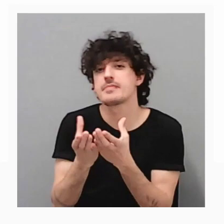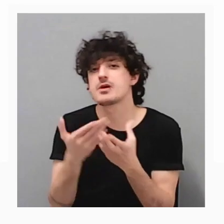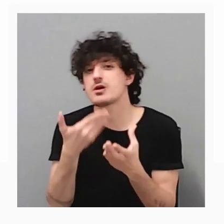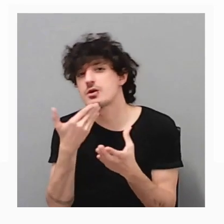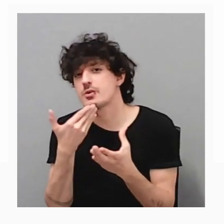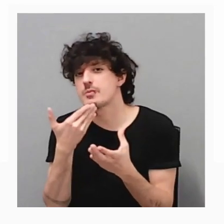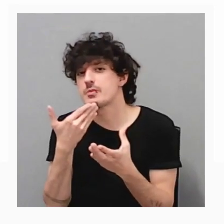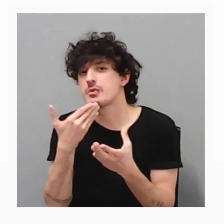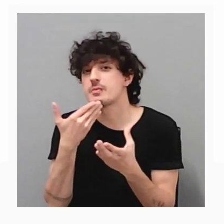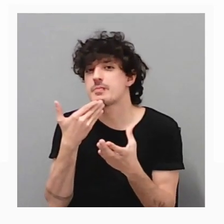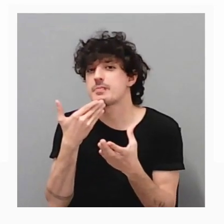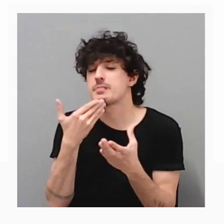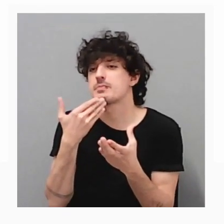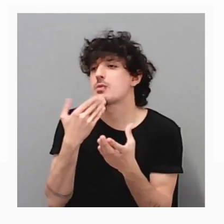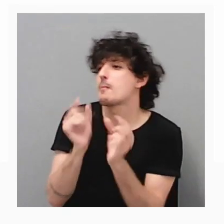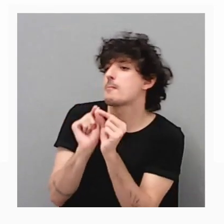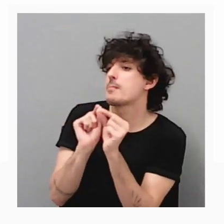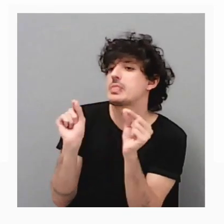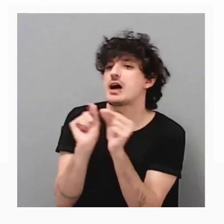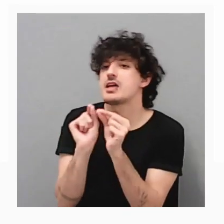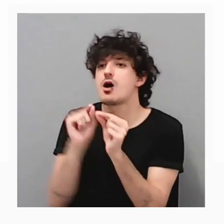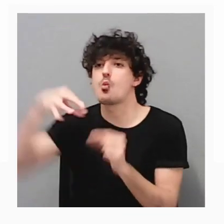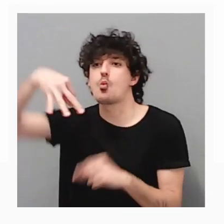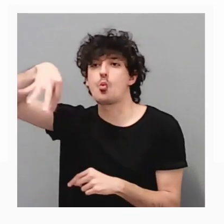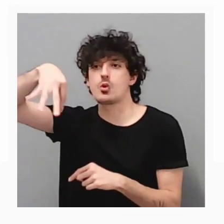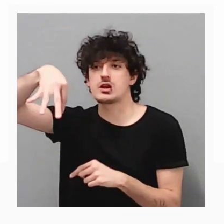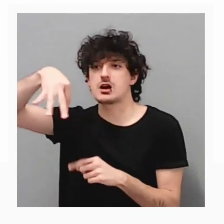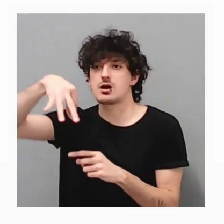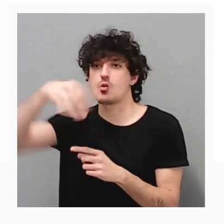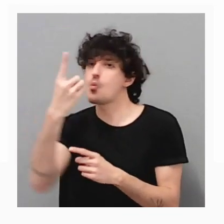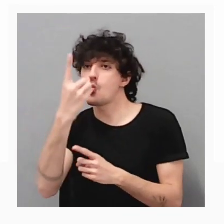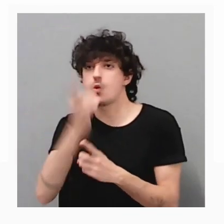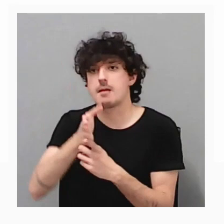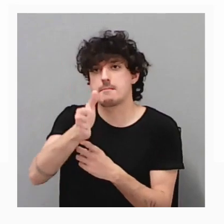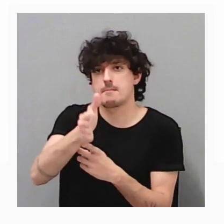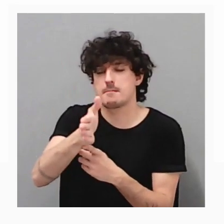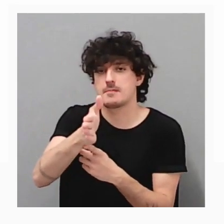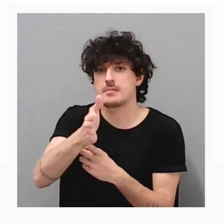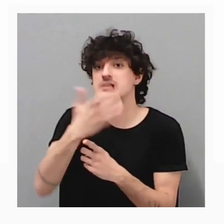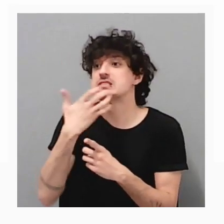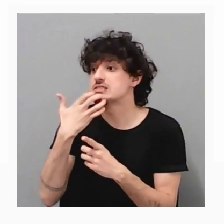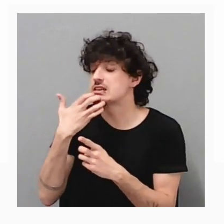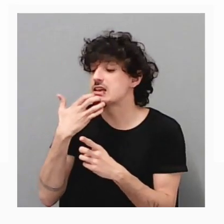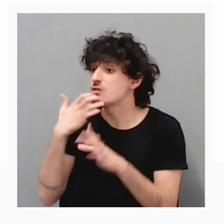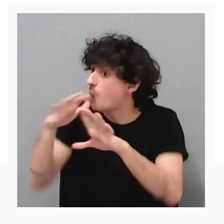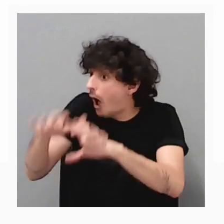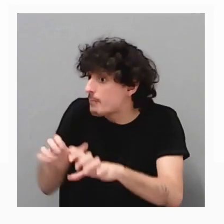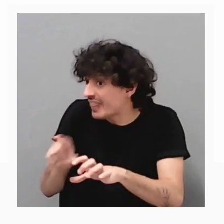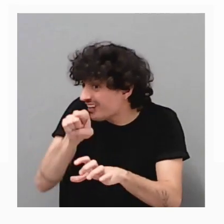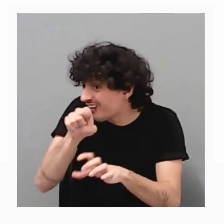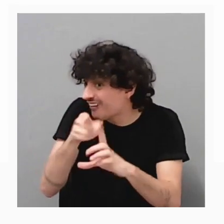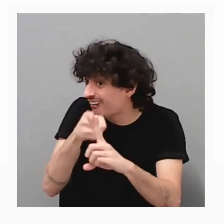tienda de talla única. Y entonces, si aprendes de esta forma, aprendes. Si no aprendes, es un problema tuyo. En Portugal,